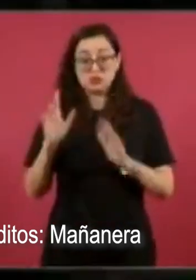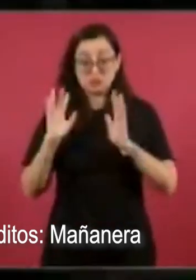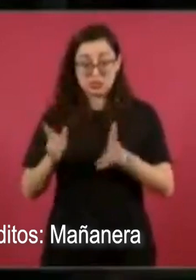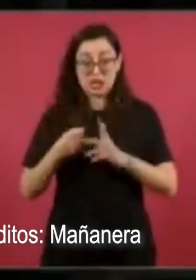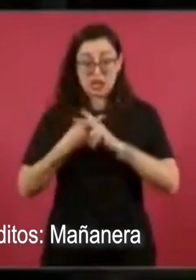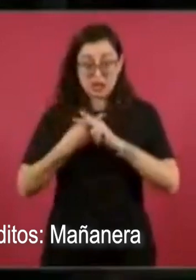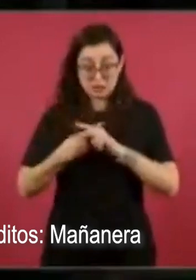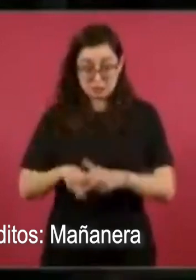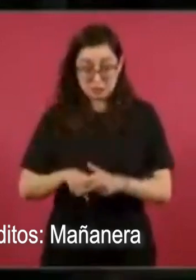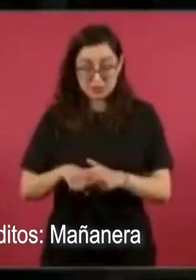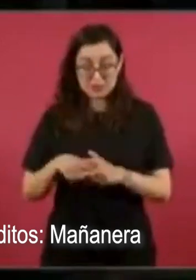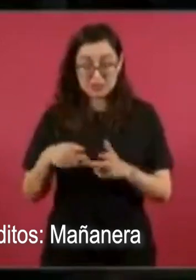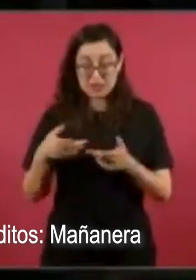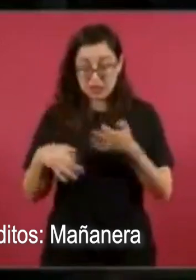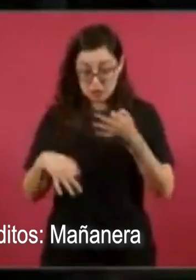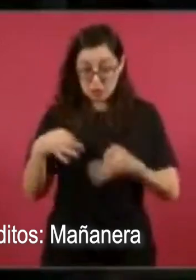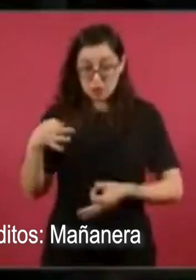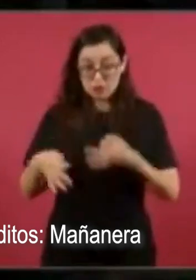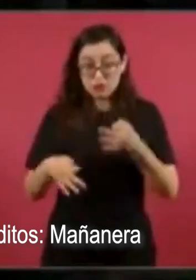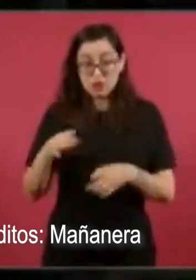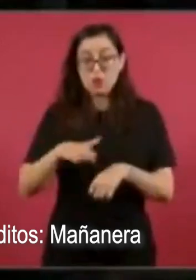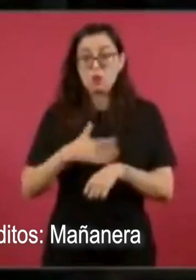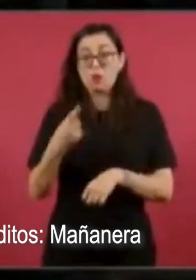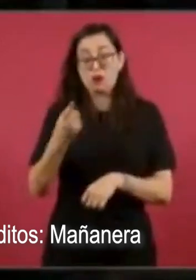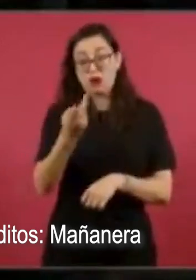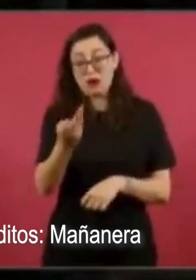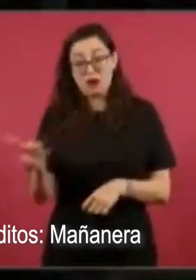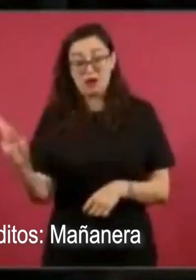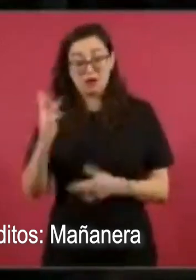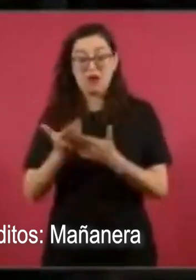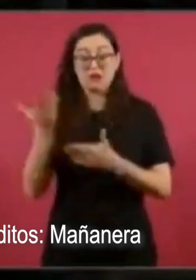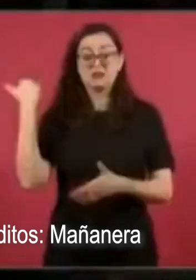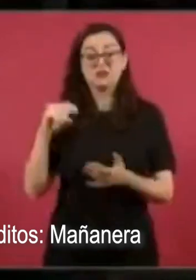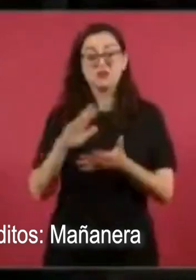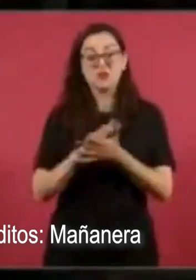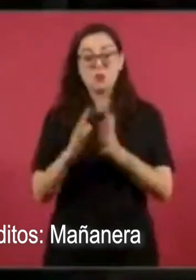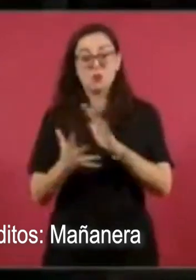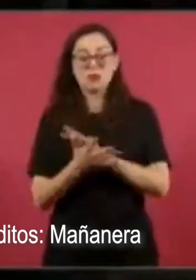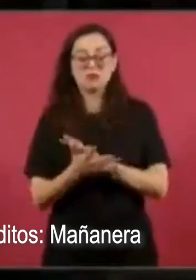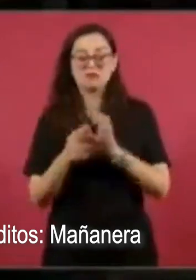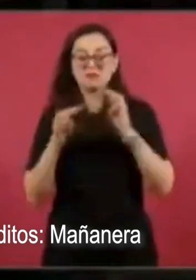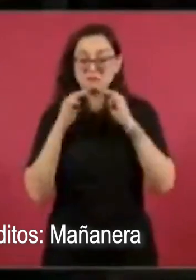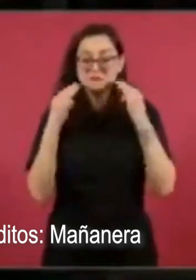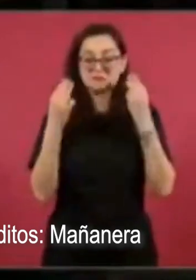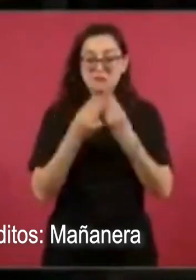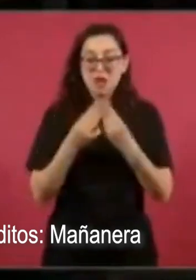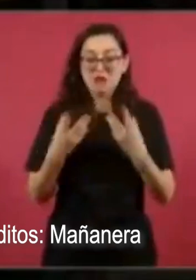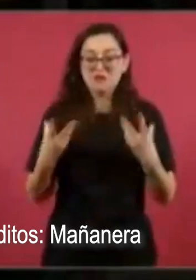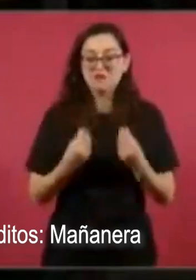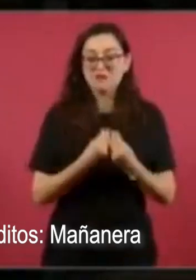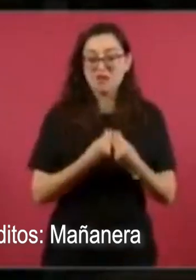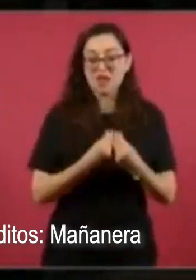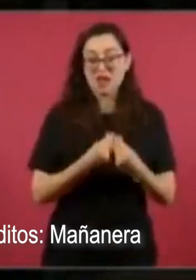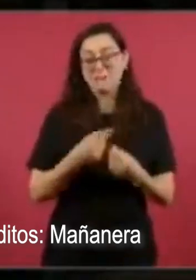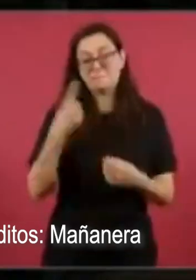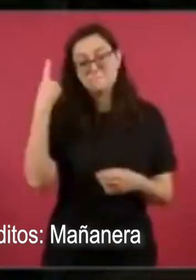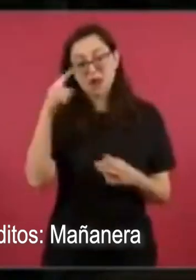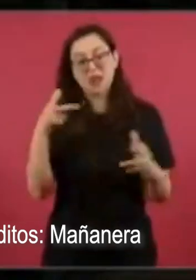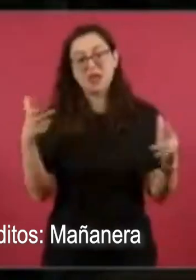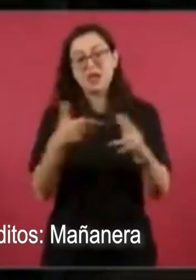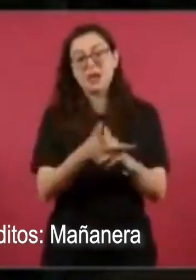como el brazo ministerial del crimen organizado en el caso de el asesinato de Melesio